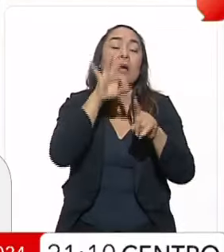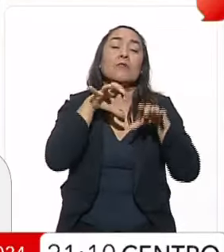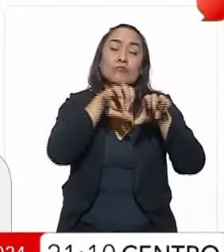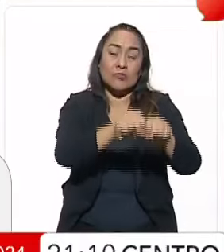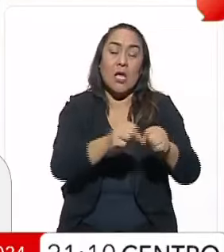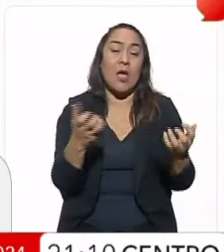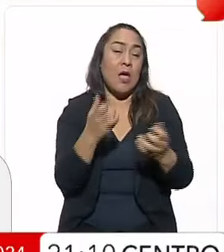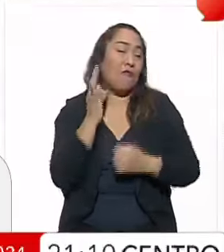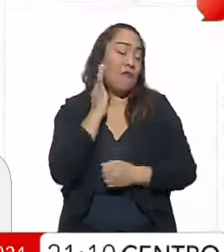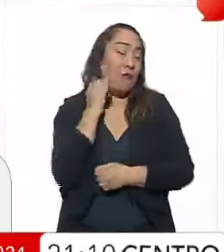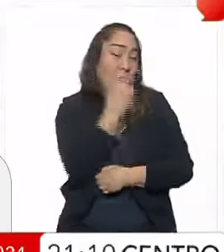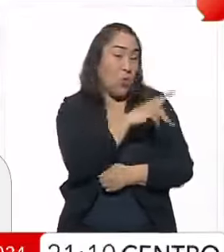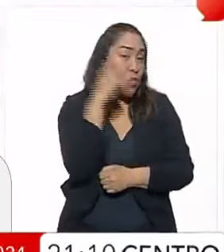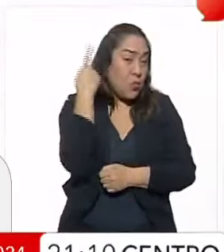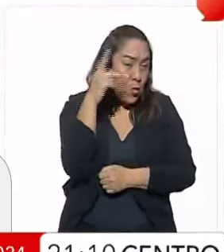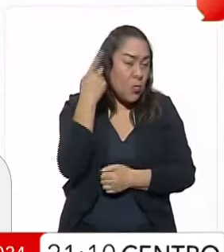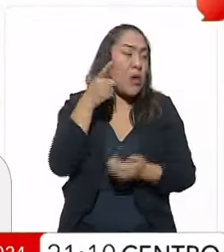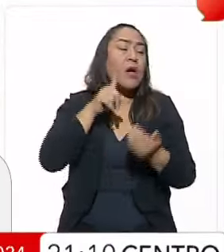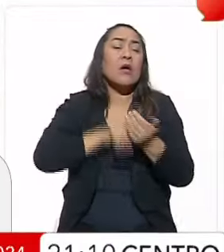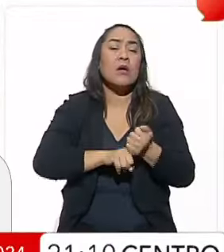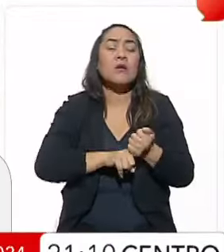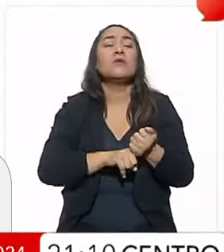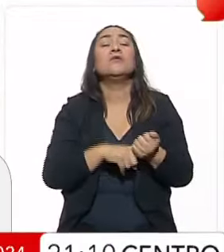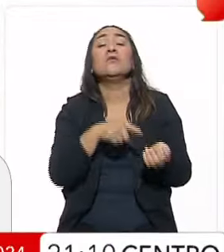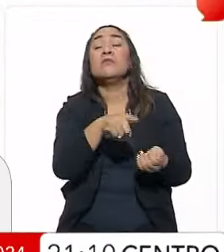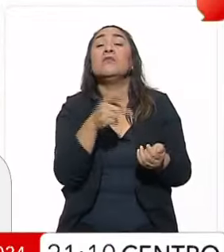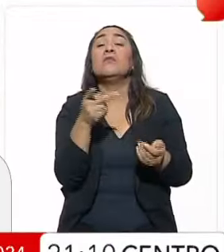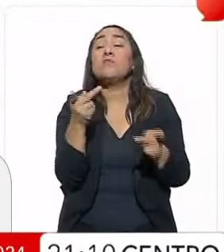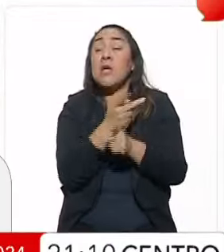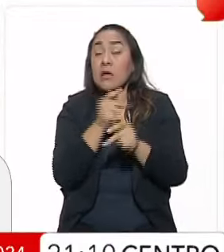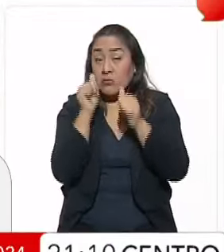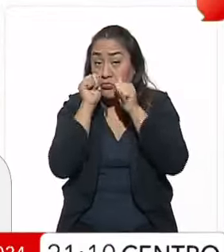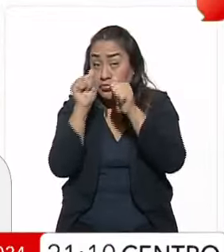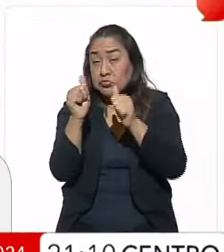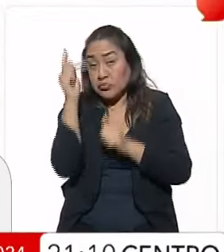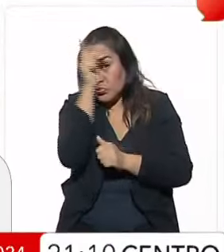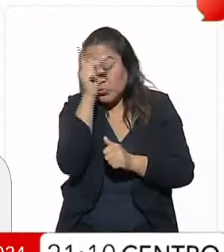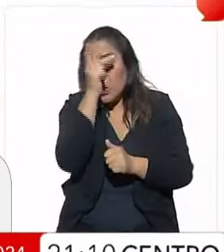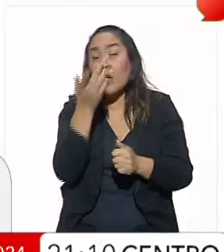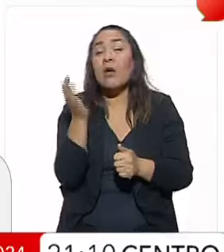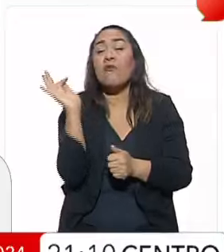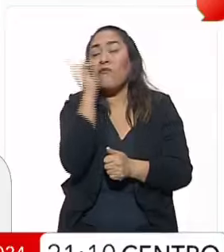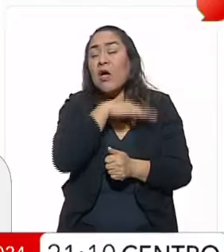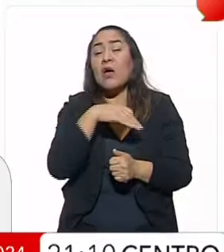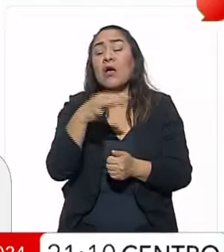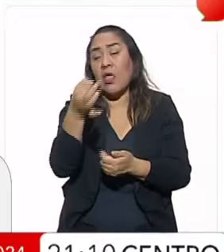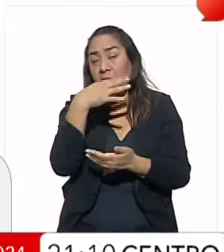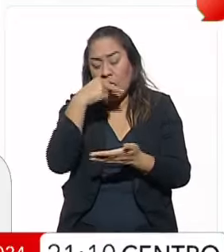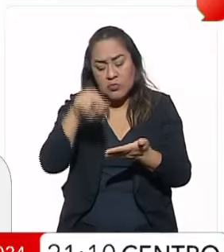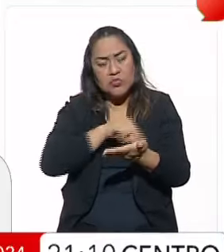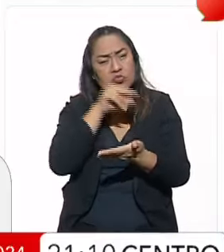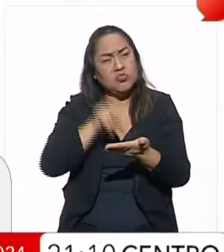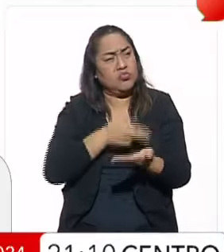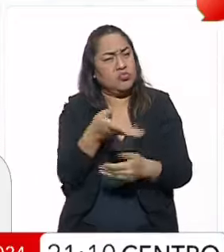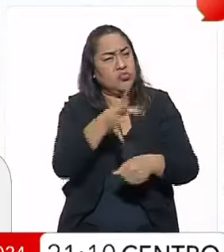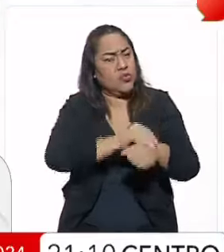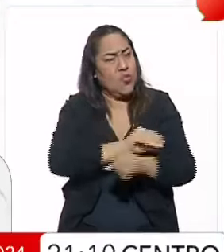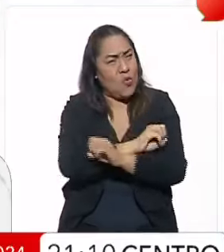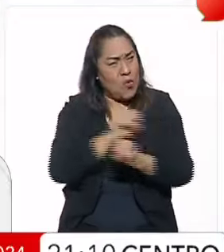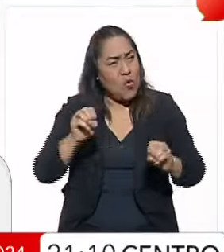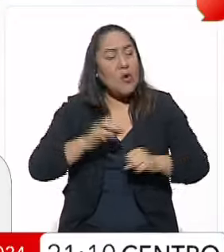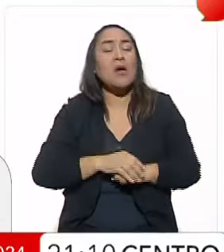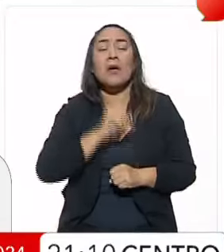la Fiscalía de Puebla por proporcionar atención psiquiátrica y prescribir medicamentos controlados sin contar con autorización,